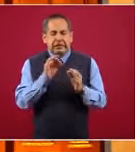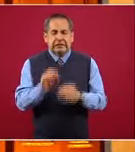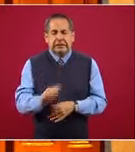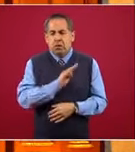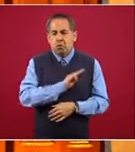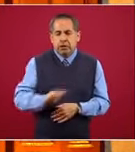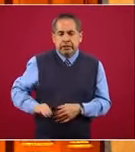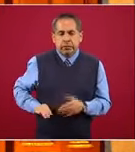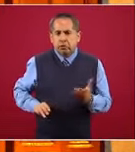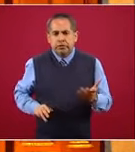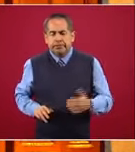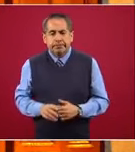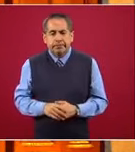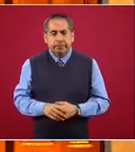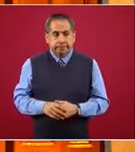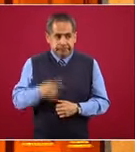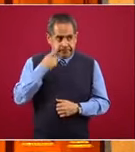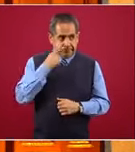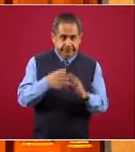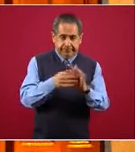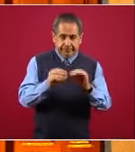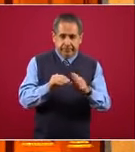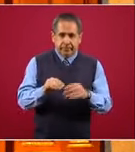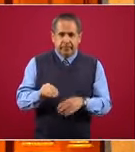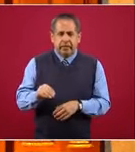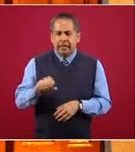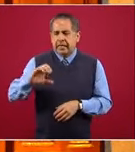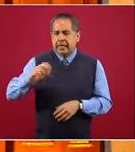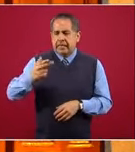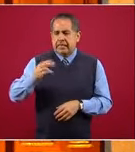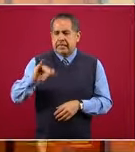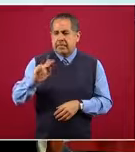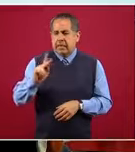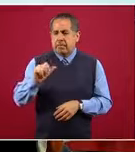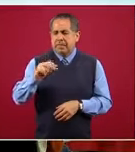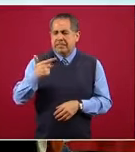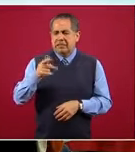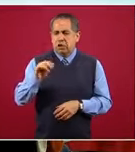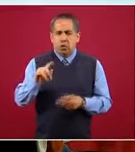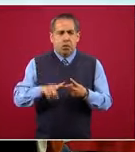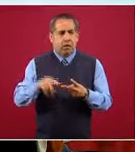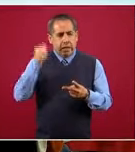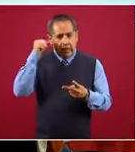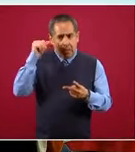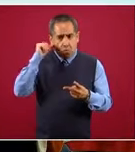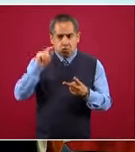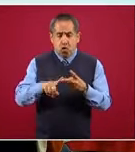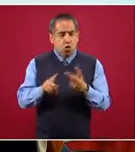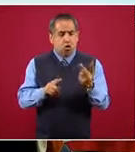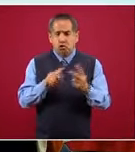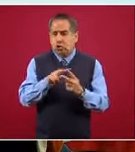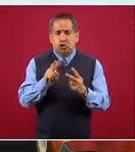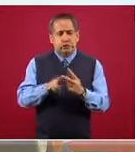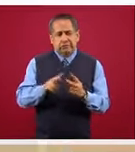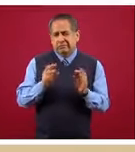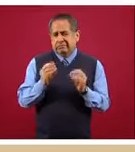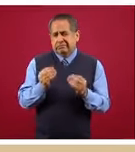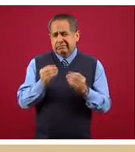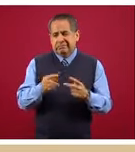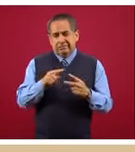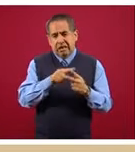últimas semanas. Definitivamente, Chilpancingo y Acapulco son los 2 municipios que podemos ver